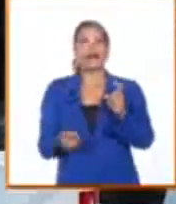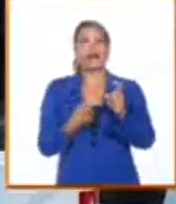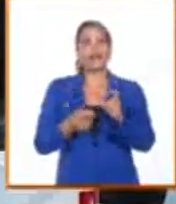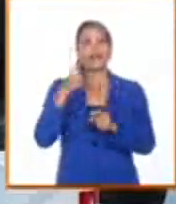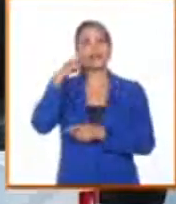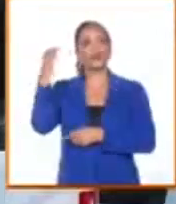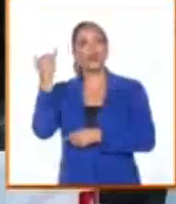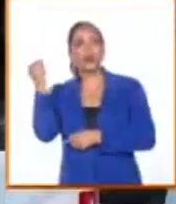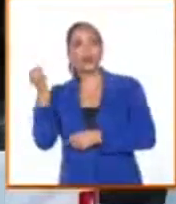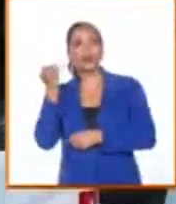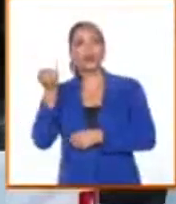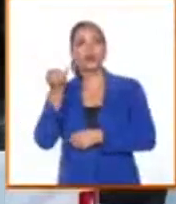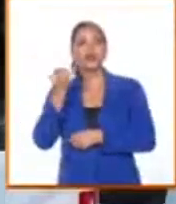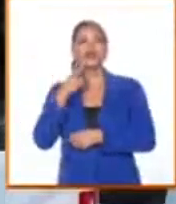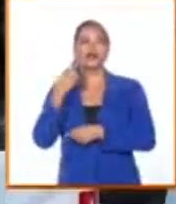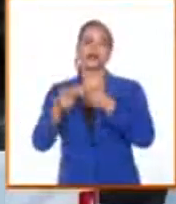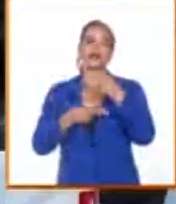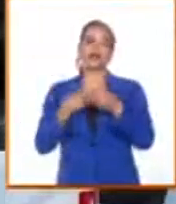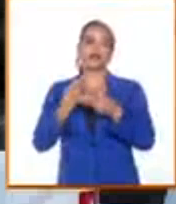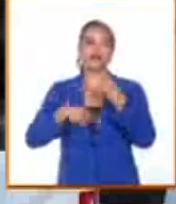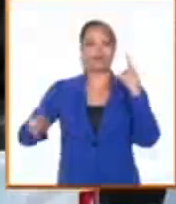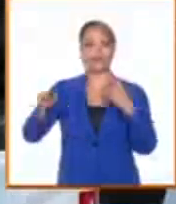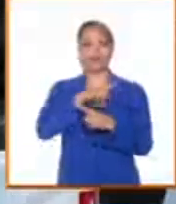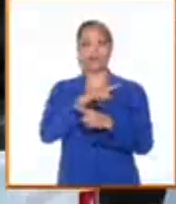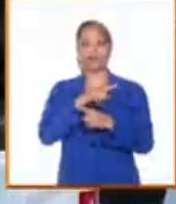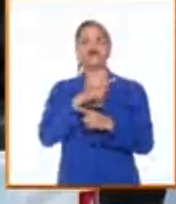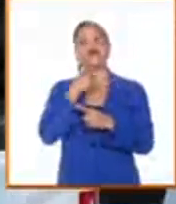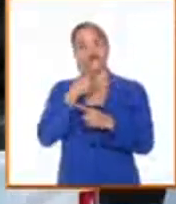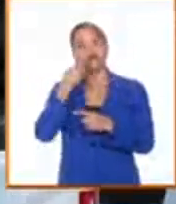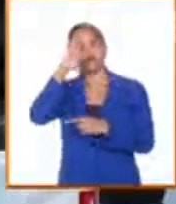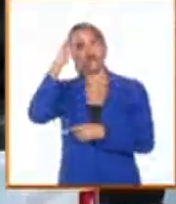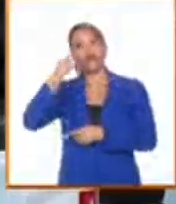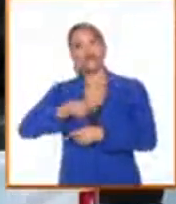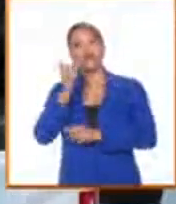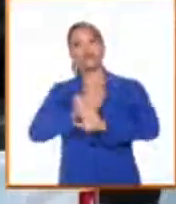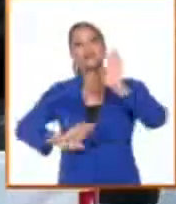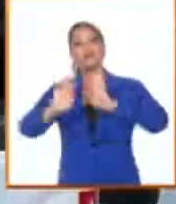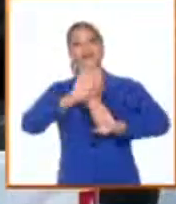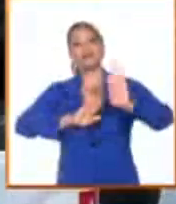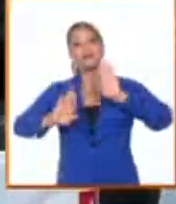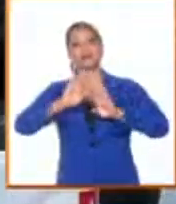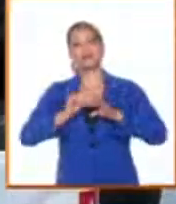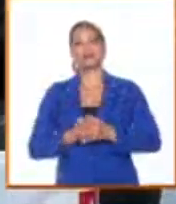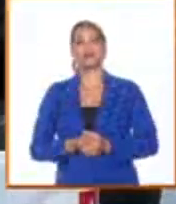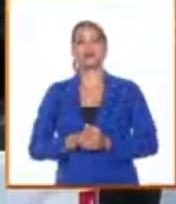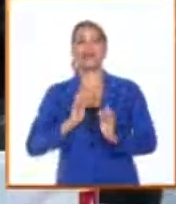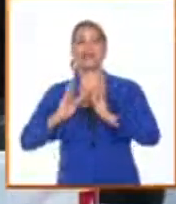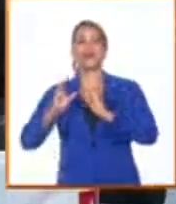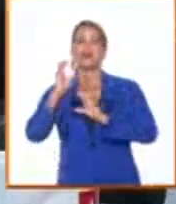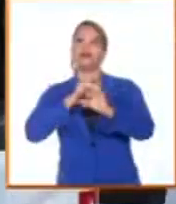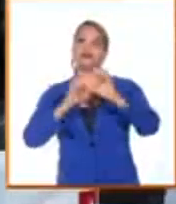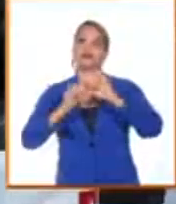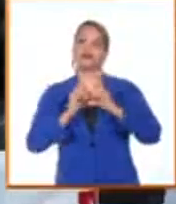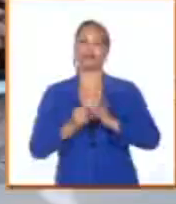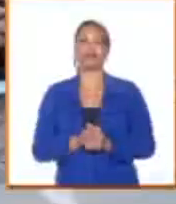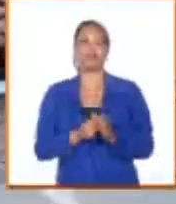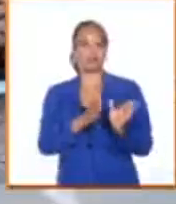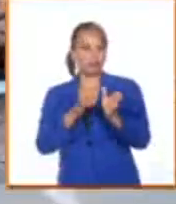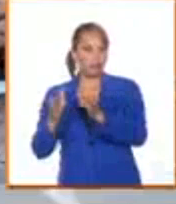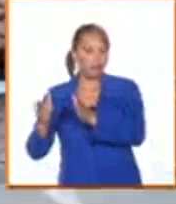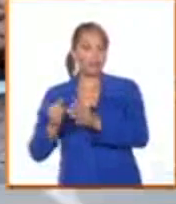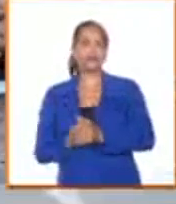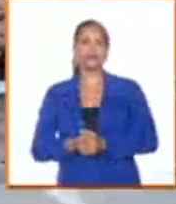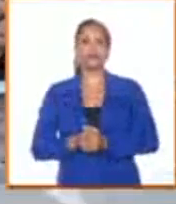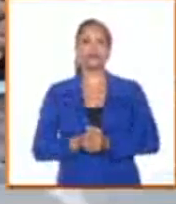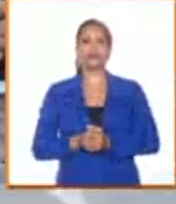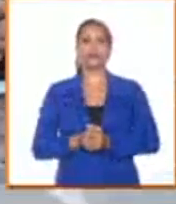guerra mediática que se nos hace, y por lo tanto Cuba tiene que defenderse también en el escenario comunicacional. Ahora, esos derechos a los que se